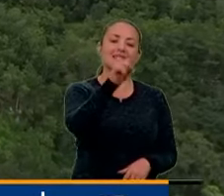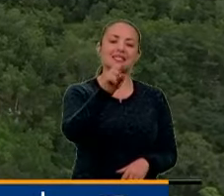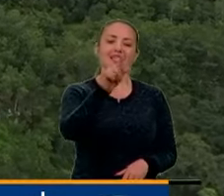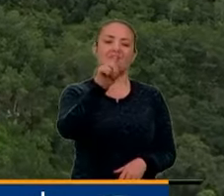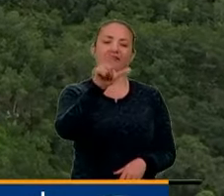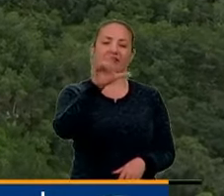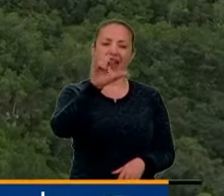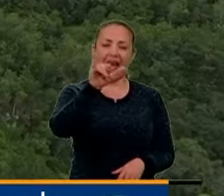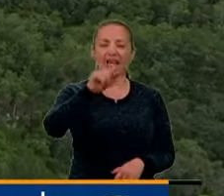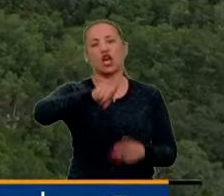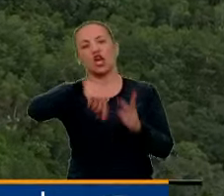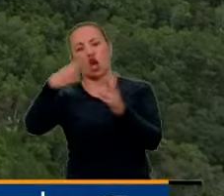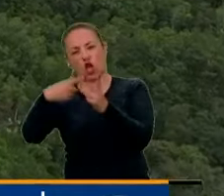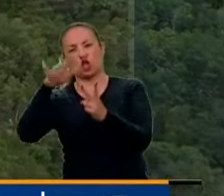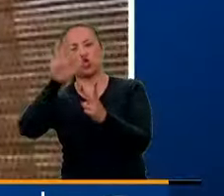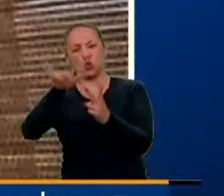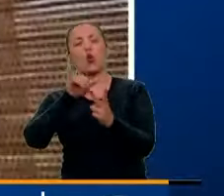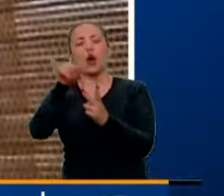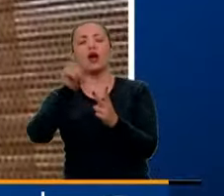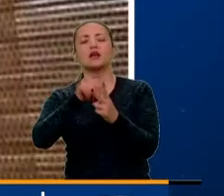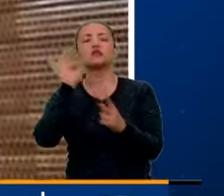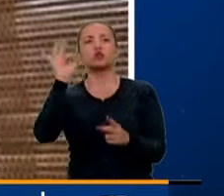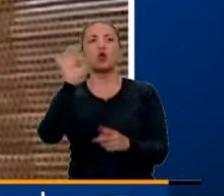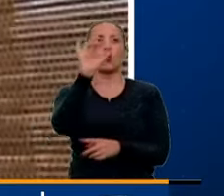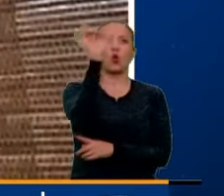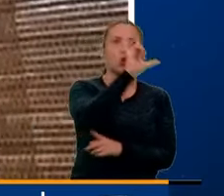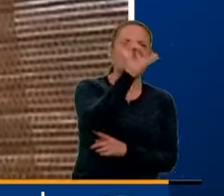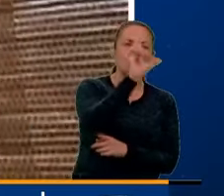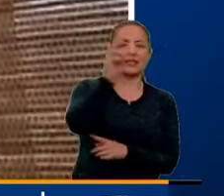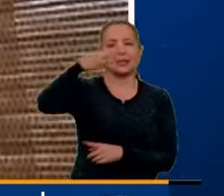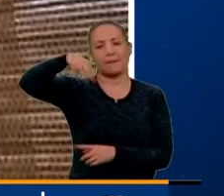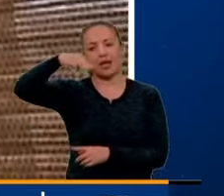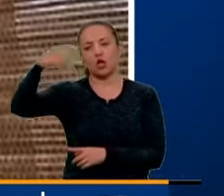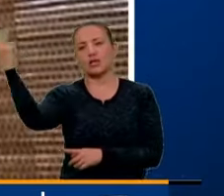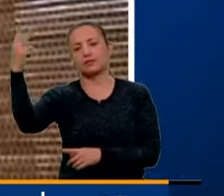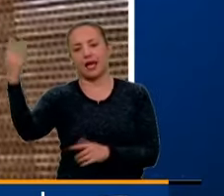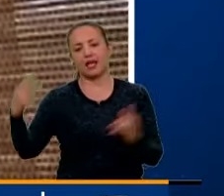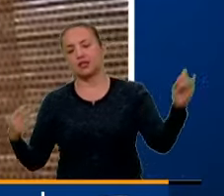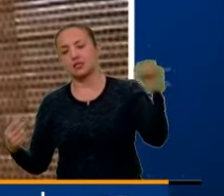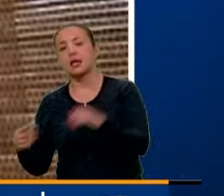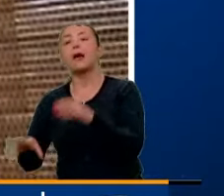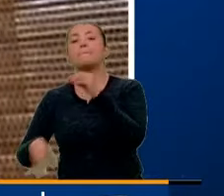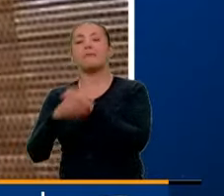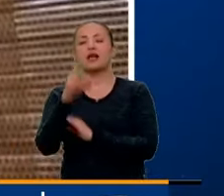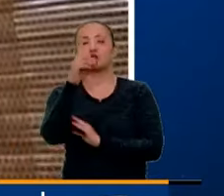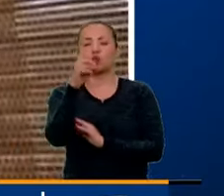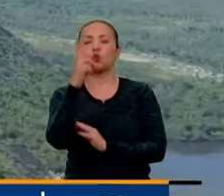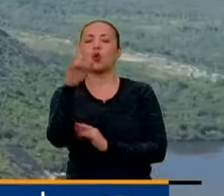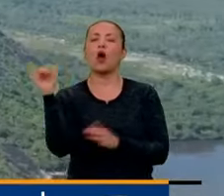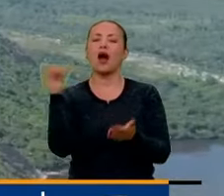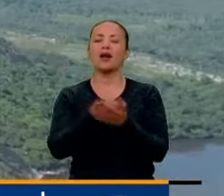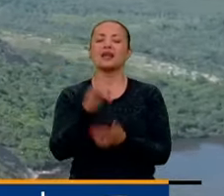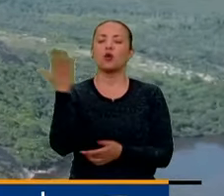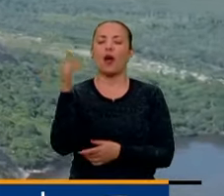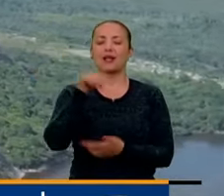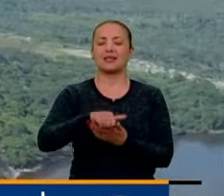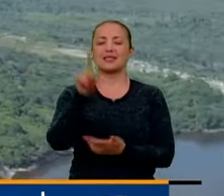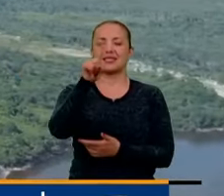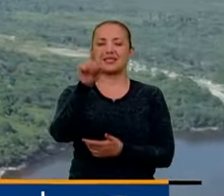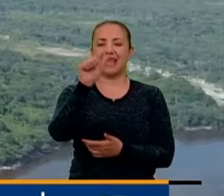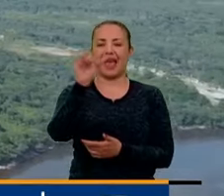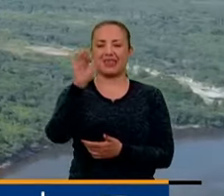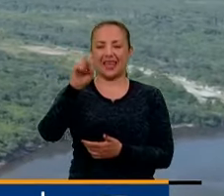vuelan los lunes, miércoles y viernes. Y un vuelo adicional que es el sábado a Atenas. Otro de